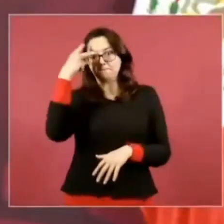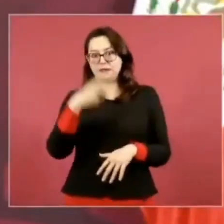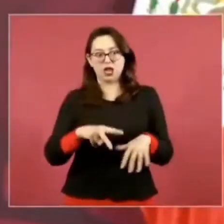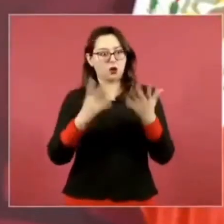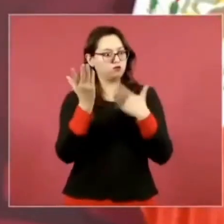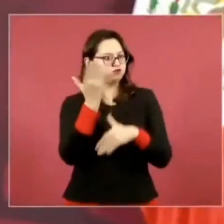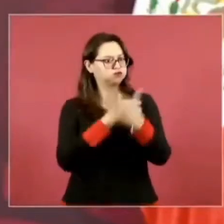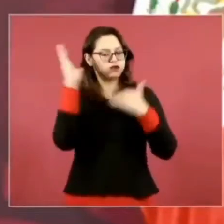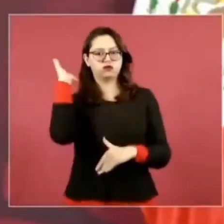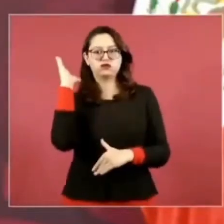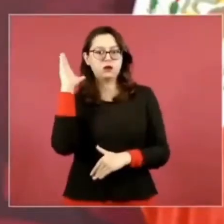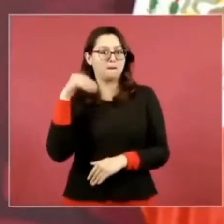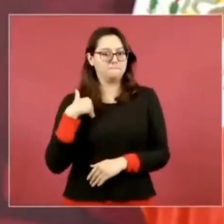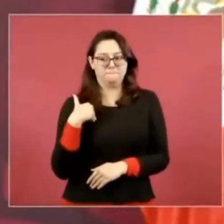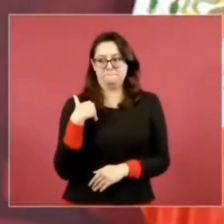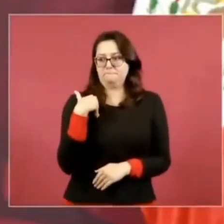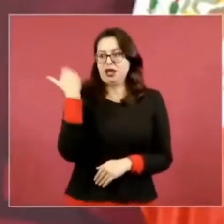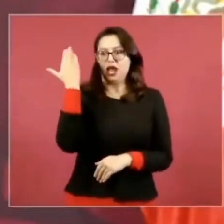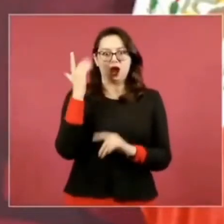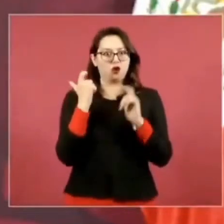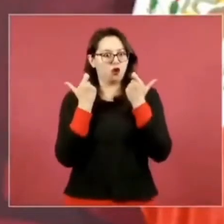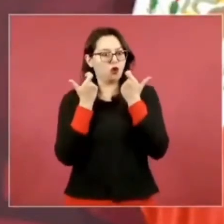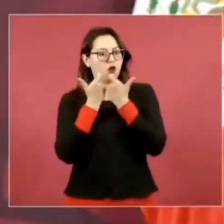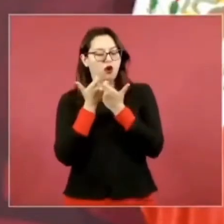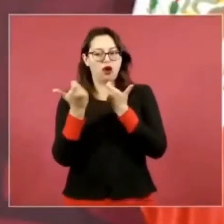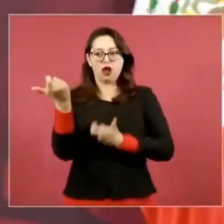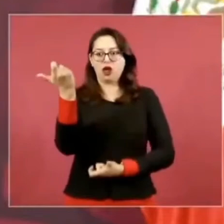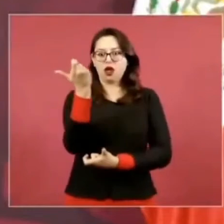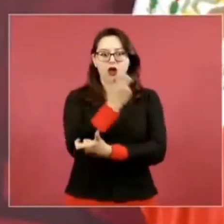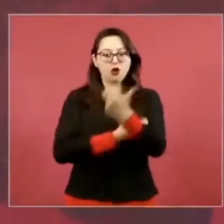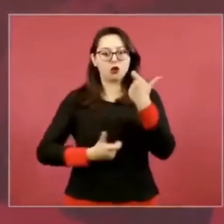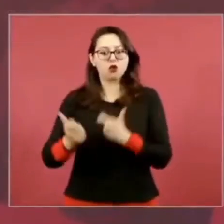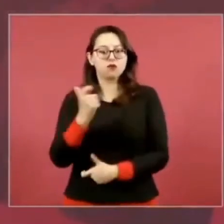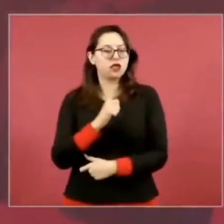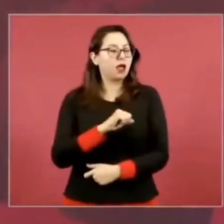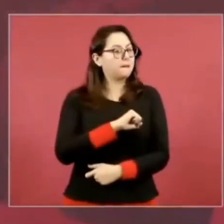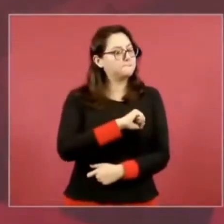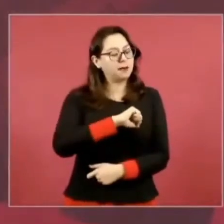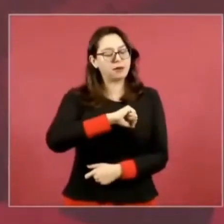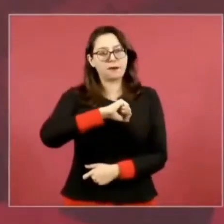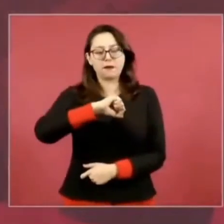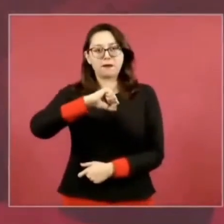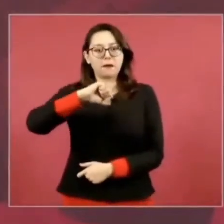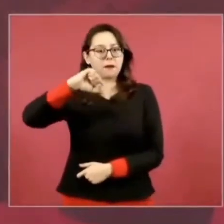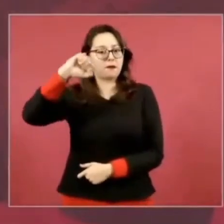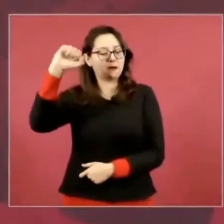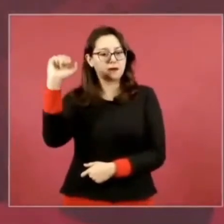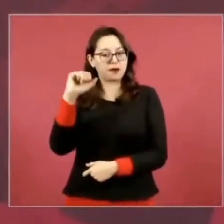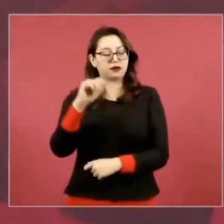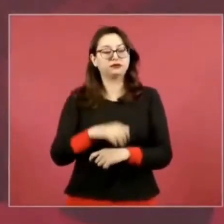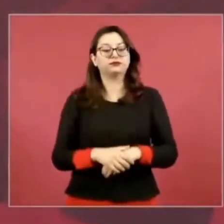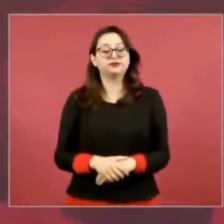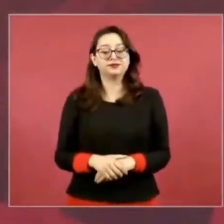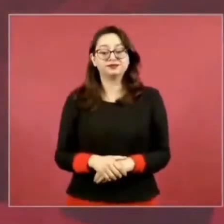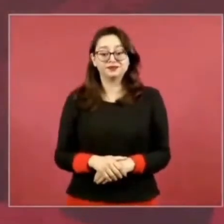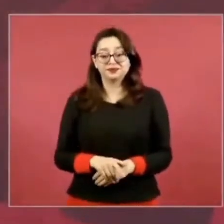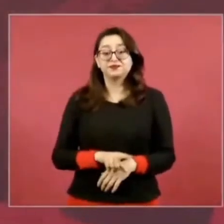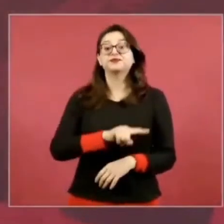economía, por las tasas de crecimiento. Luego vino